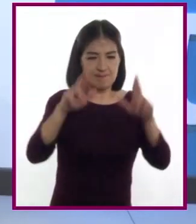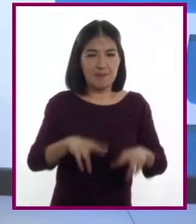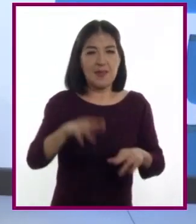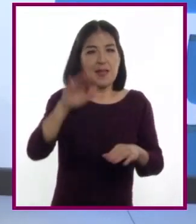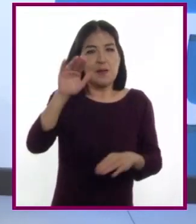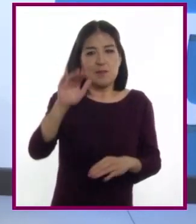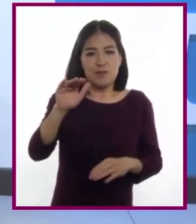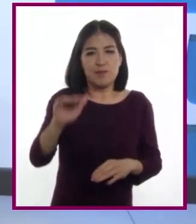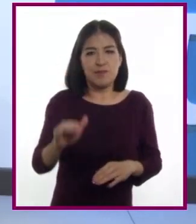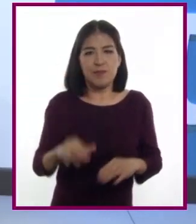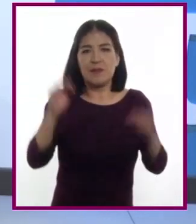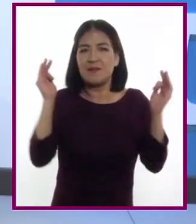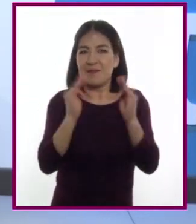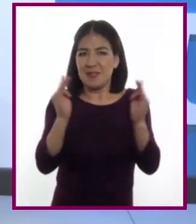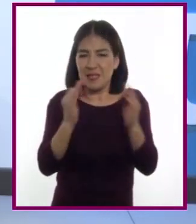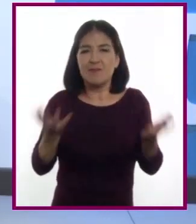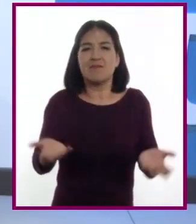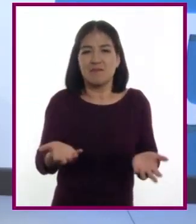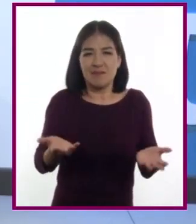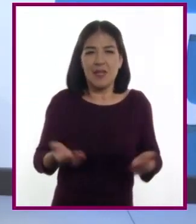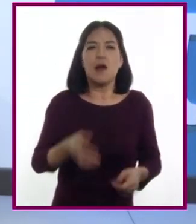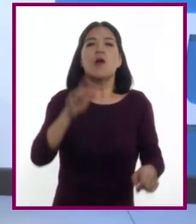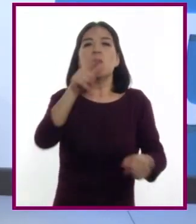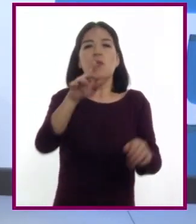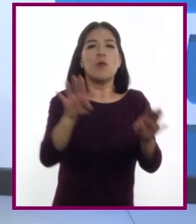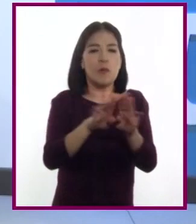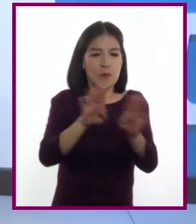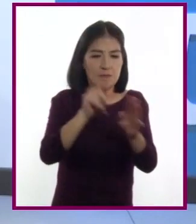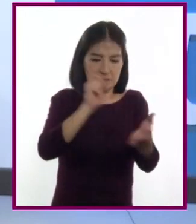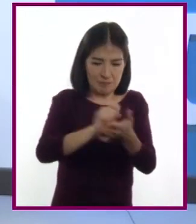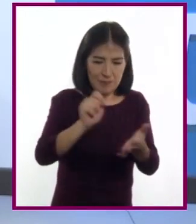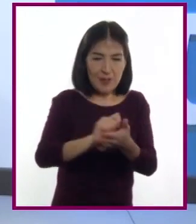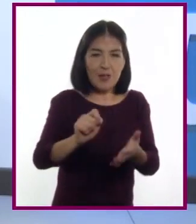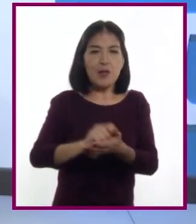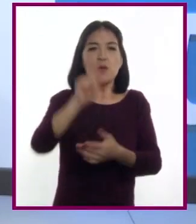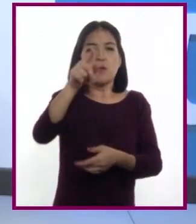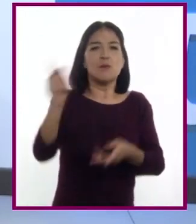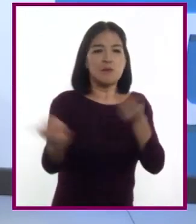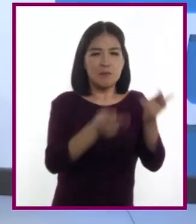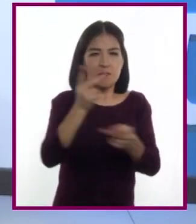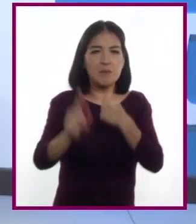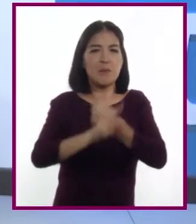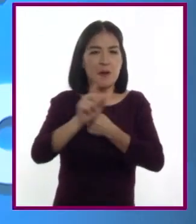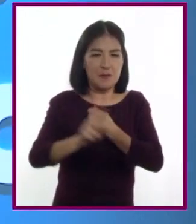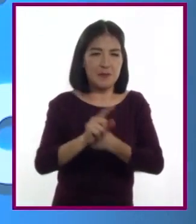de la temperatura? ¿Con qué operación podemos representar y resolver el problema?